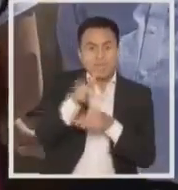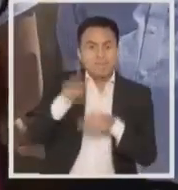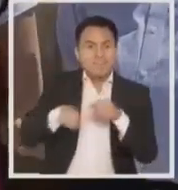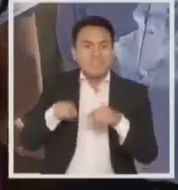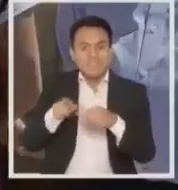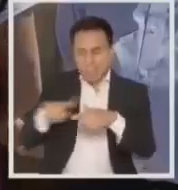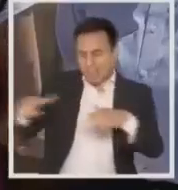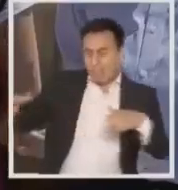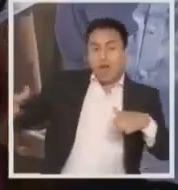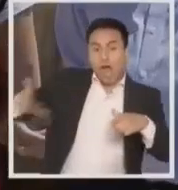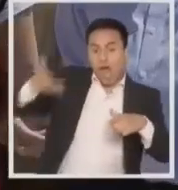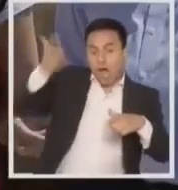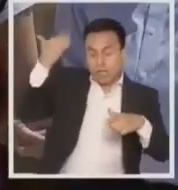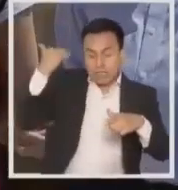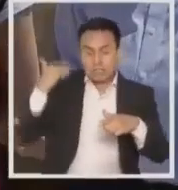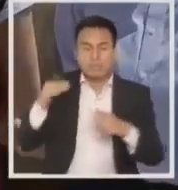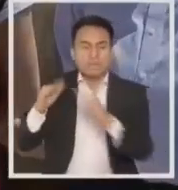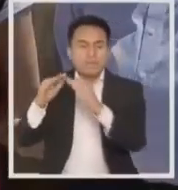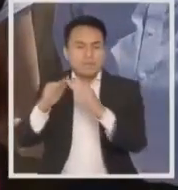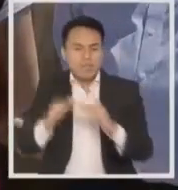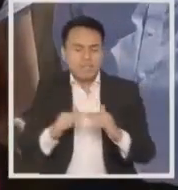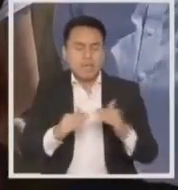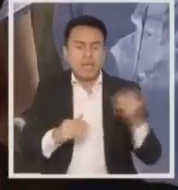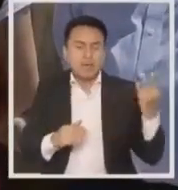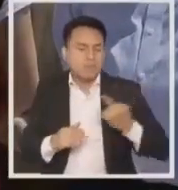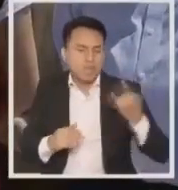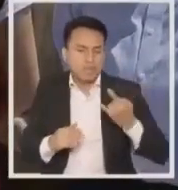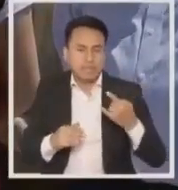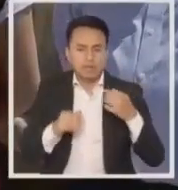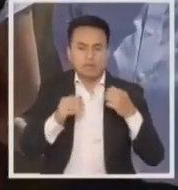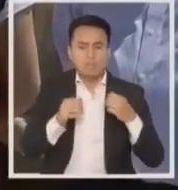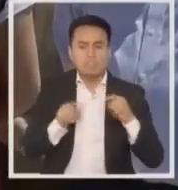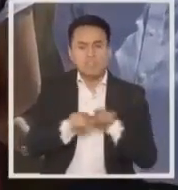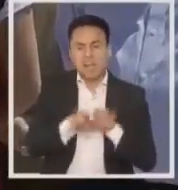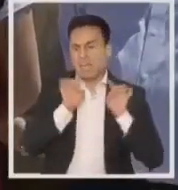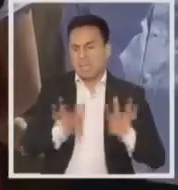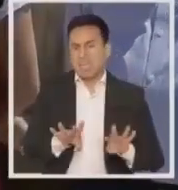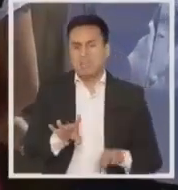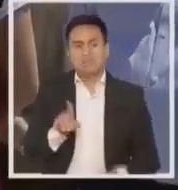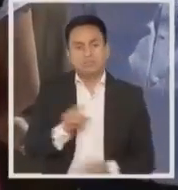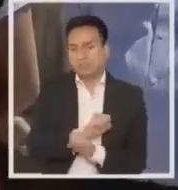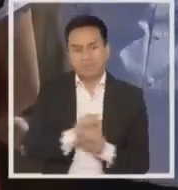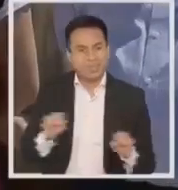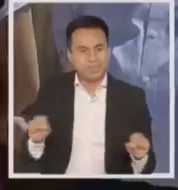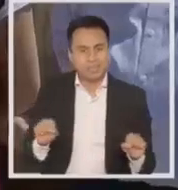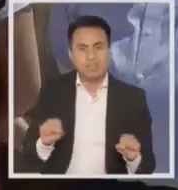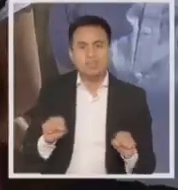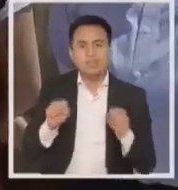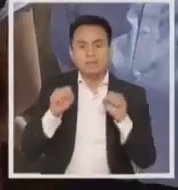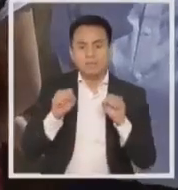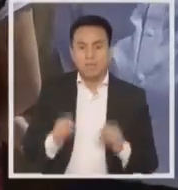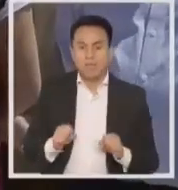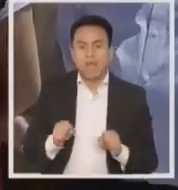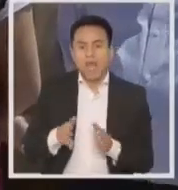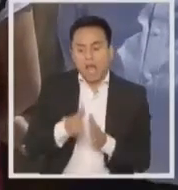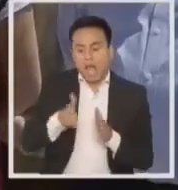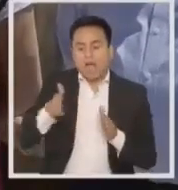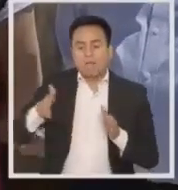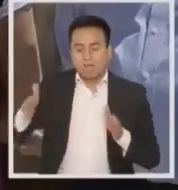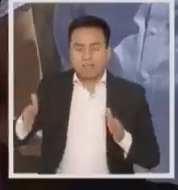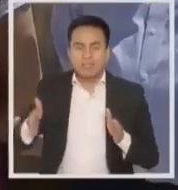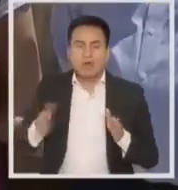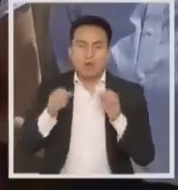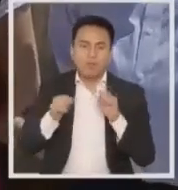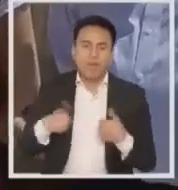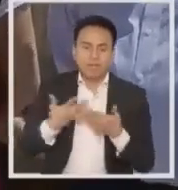terreno. Las viviendas de emergencia no pueden terminar siendo las definitivas. Tienen que tener la posibilidad o bien de ampliarse o bien